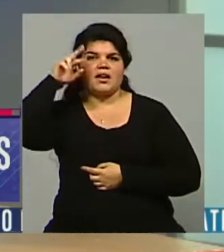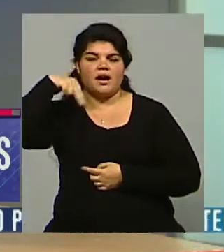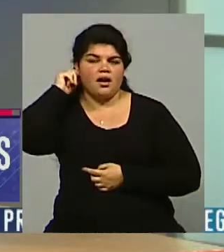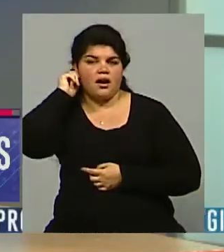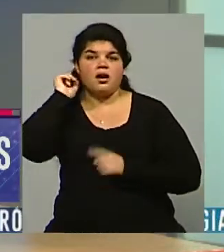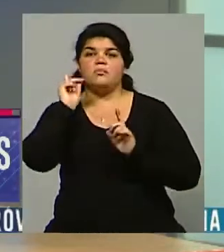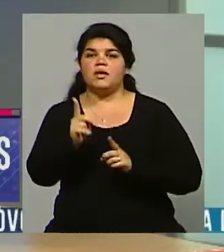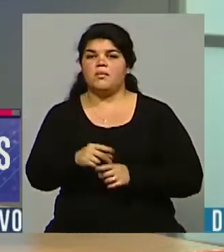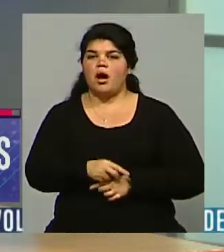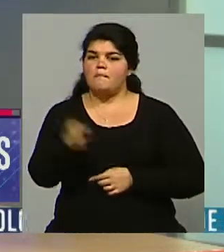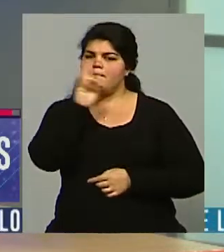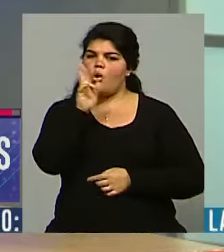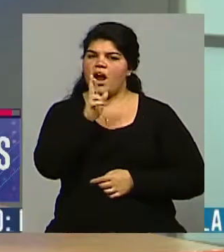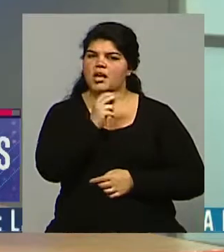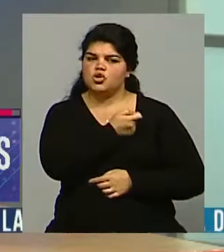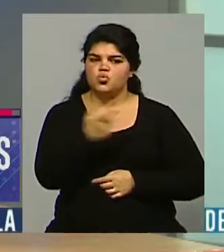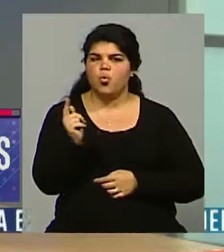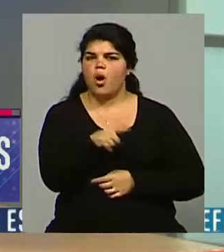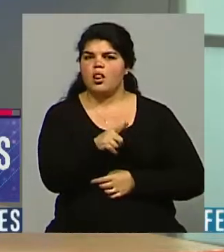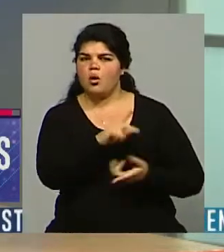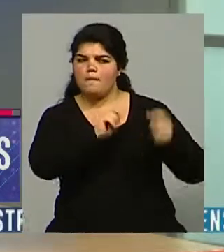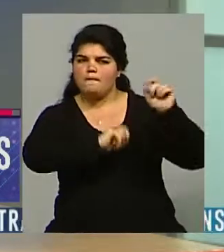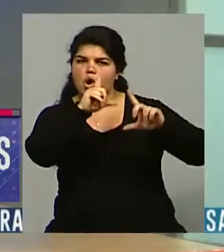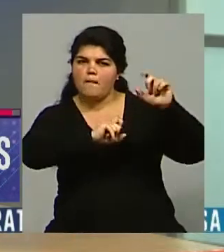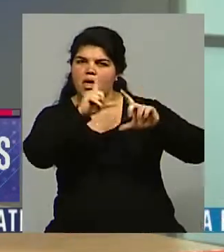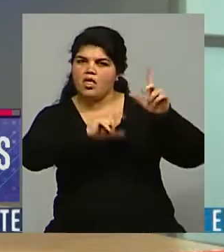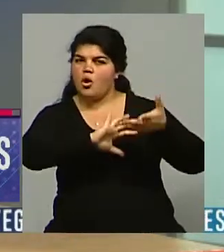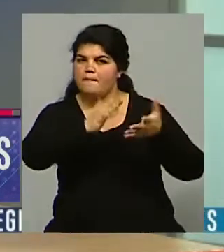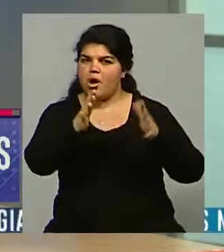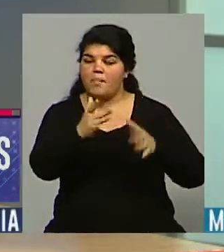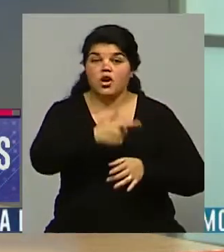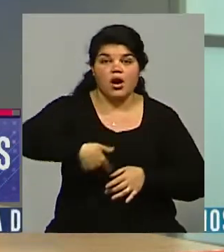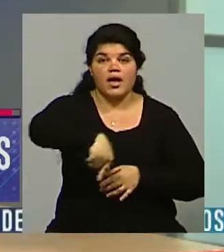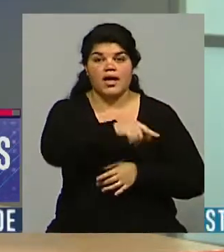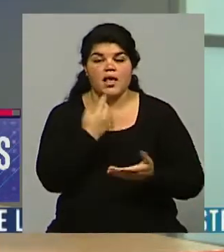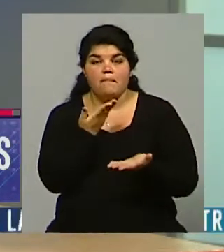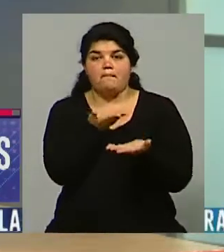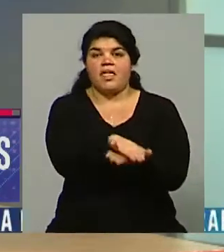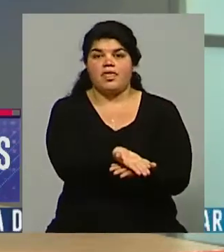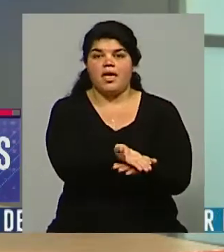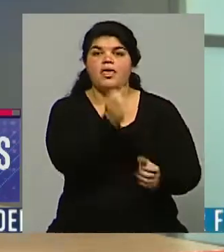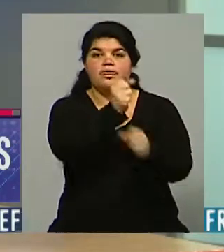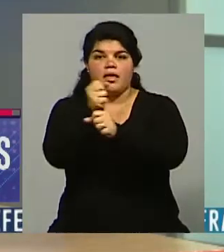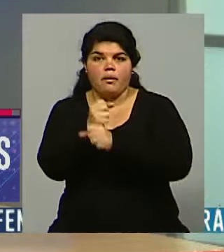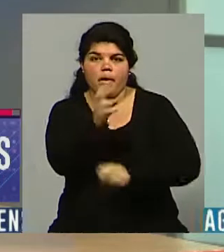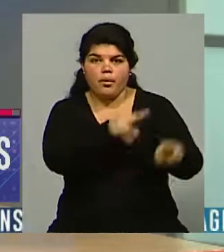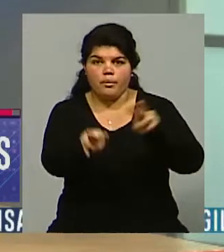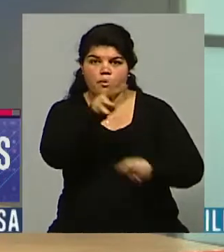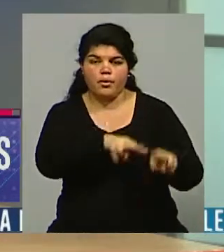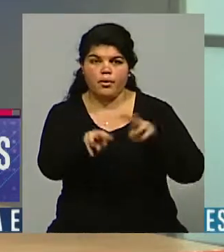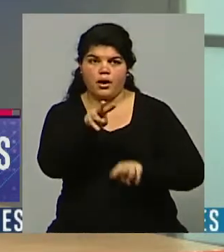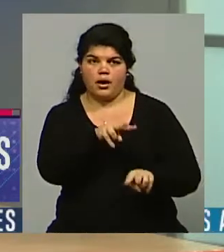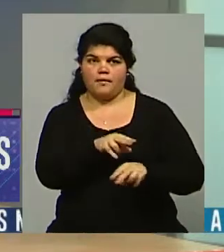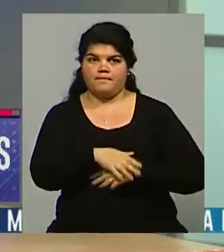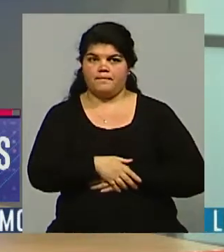las mujeres, o al menos el monto promedio que piden justamente cuando van a buscar trabajo y le dicen cuál es la